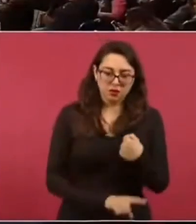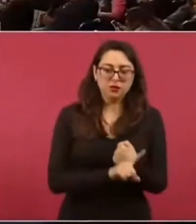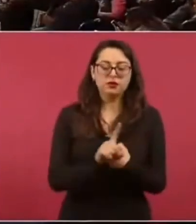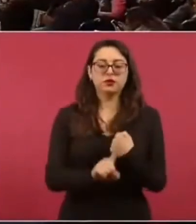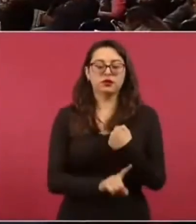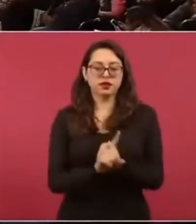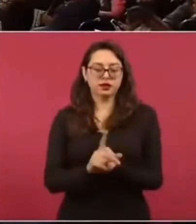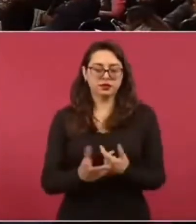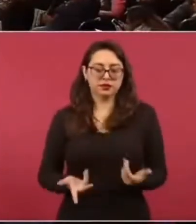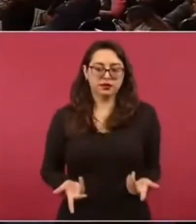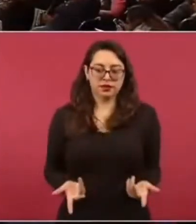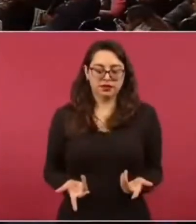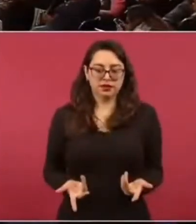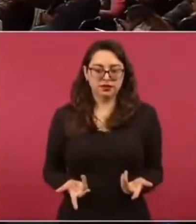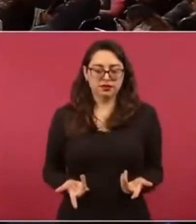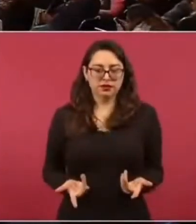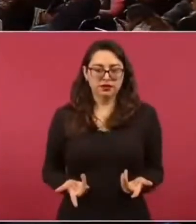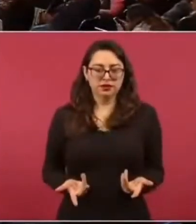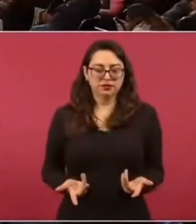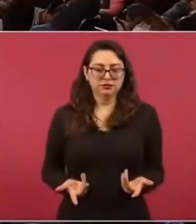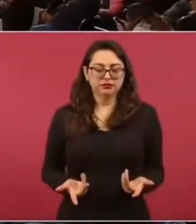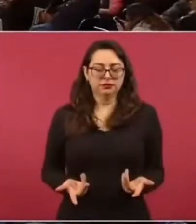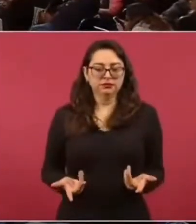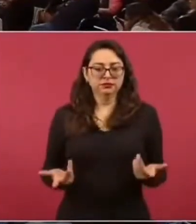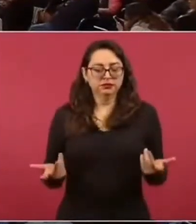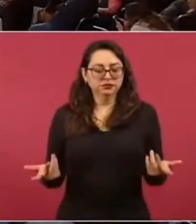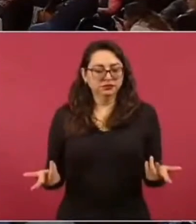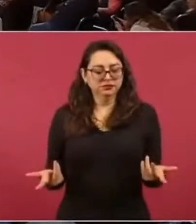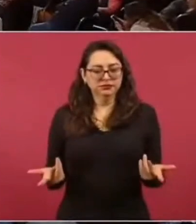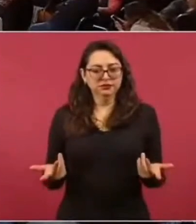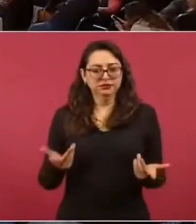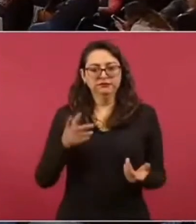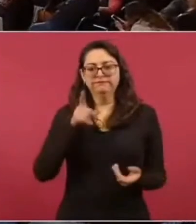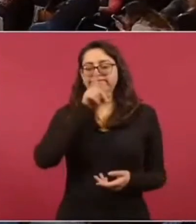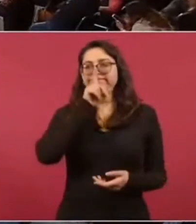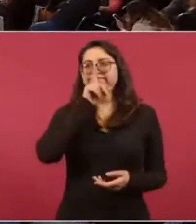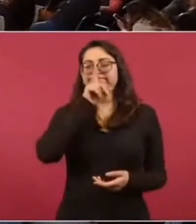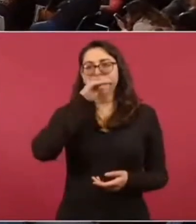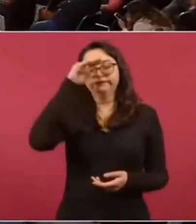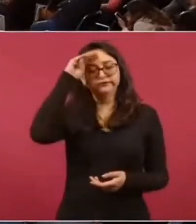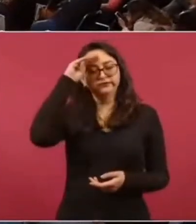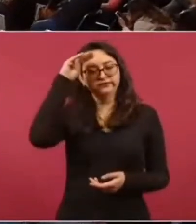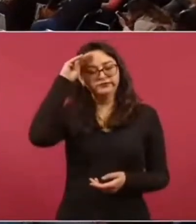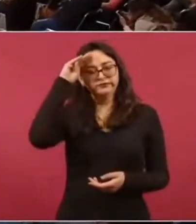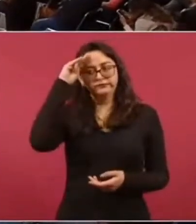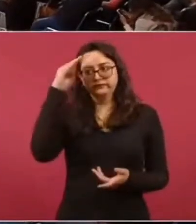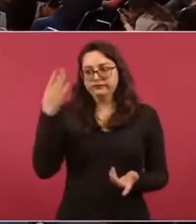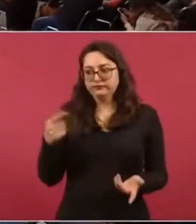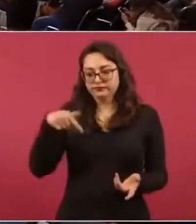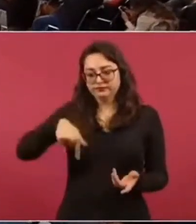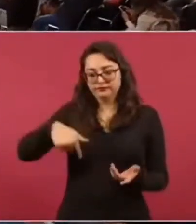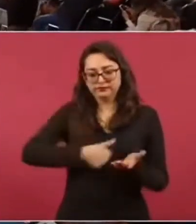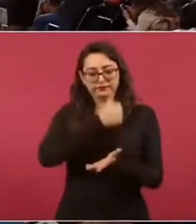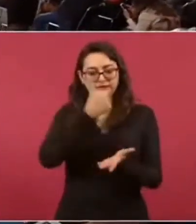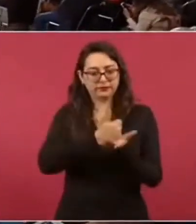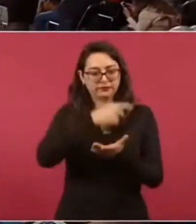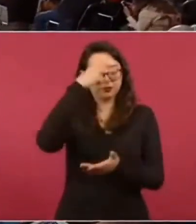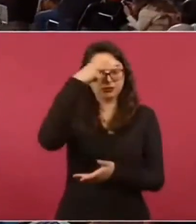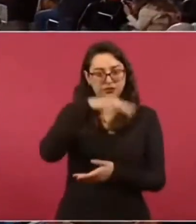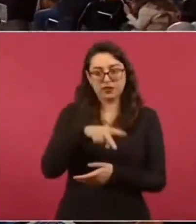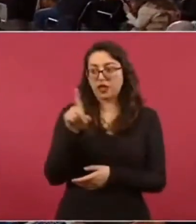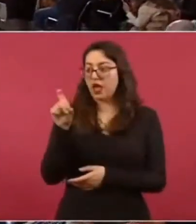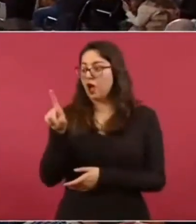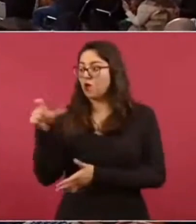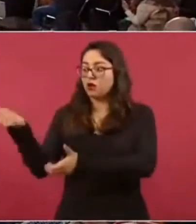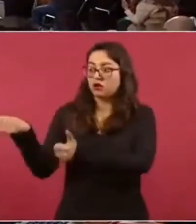Y ni modo de seguir trayendo agua a la Ciudad de México. Imagínense lo que